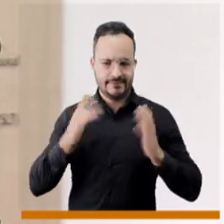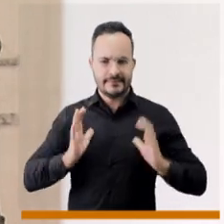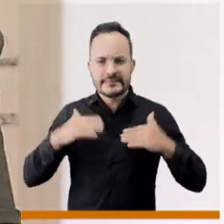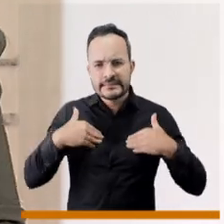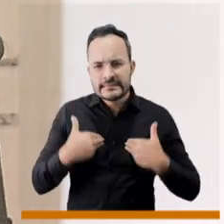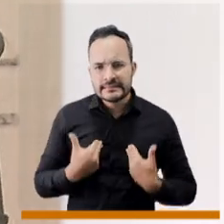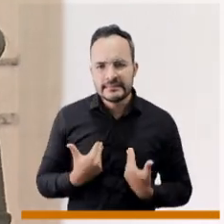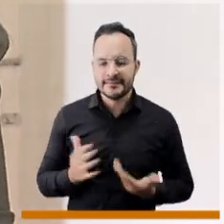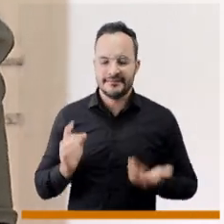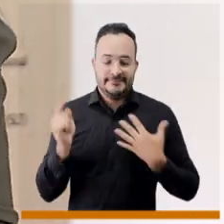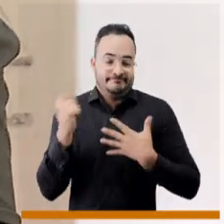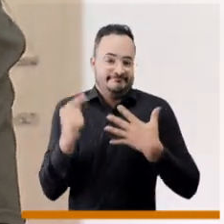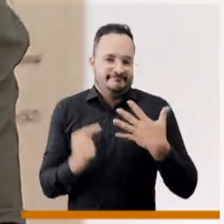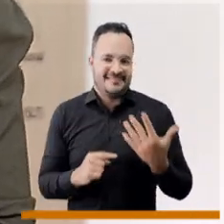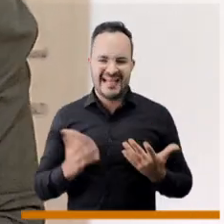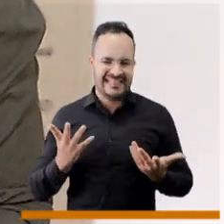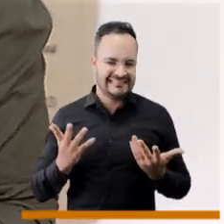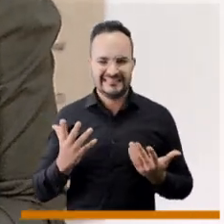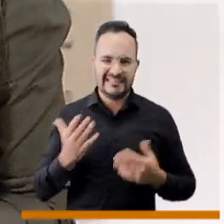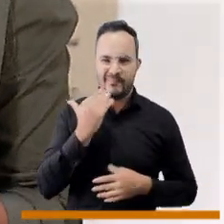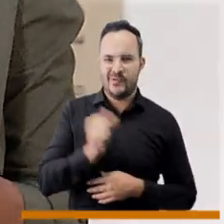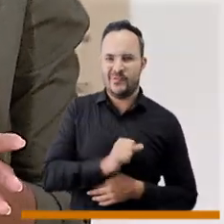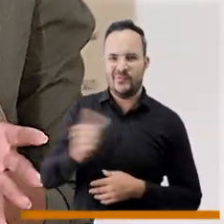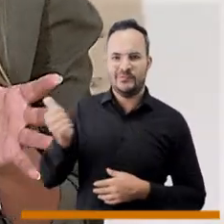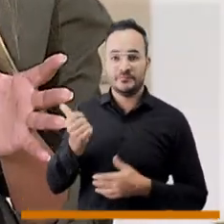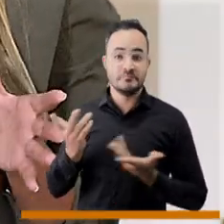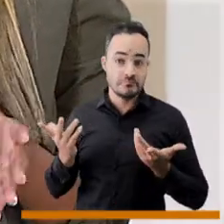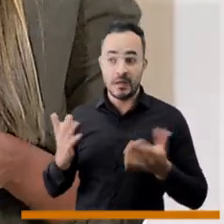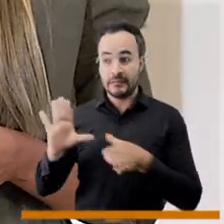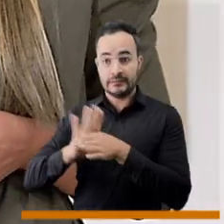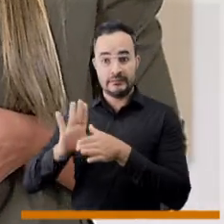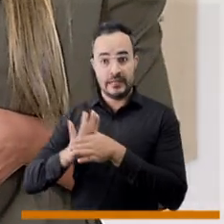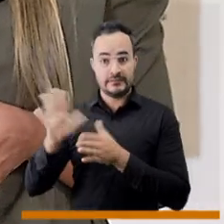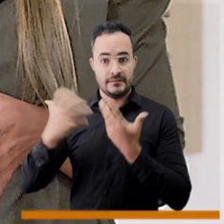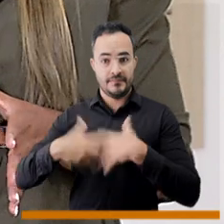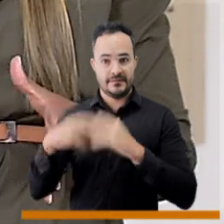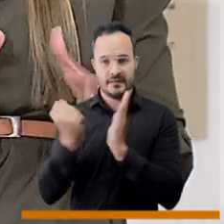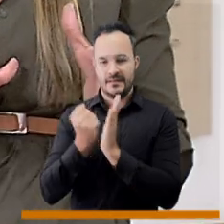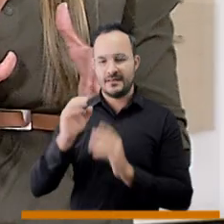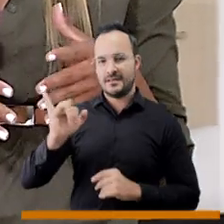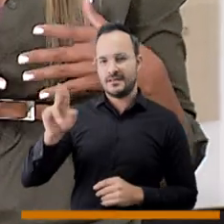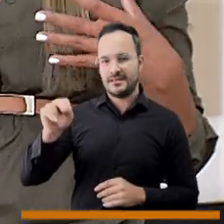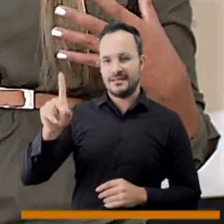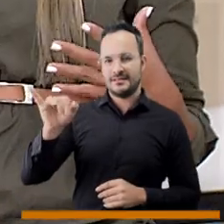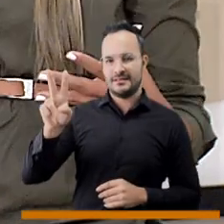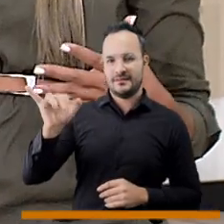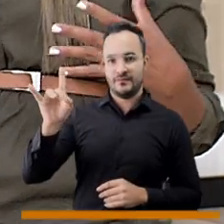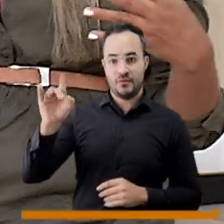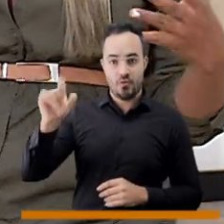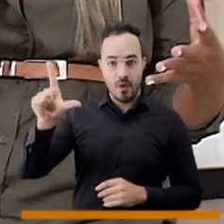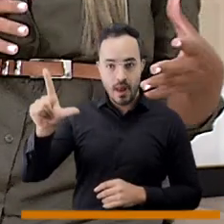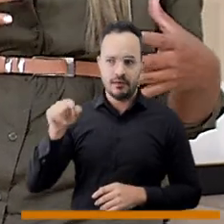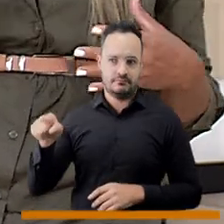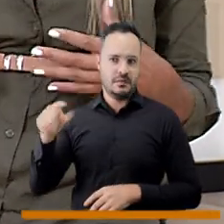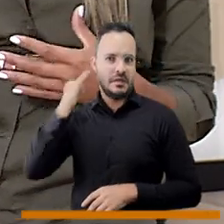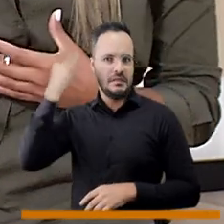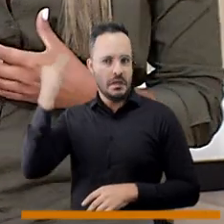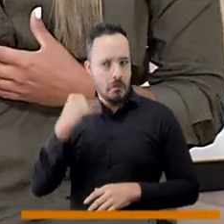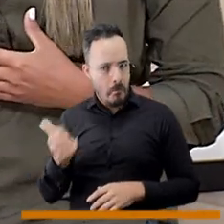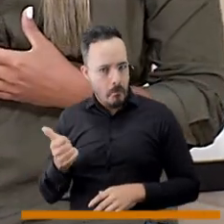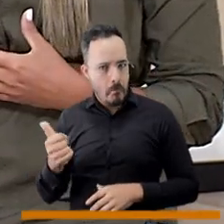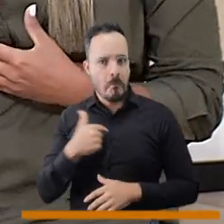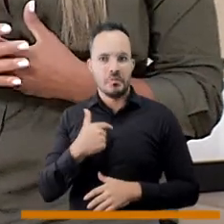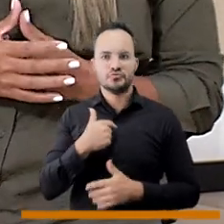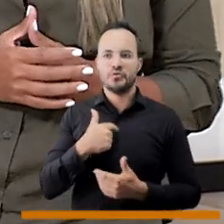a movilizarnos en ella. Desde Taxi Individual han implementado una estrategia que nos ayuda a movilizarnos en ella desde sus